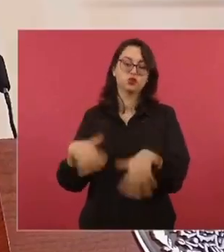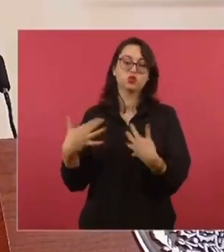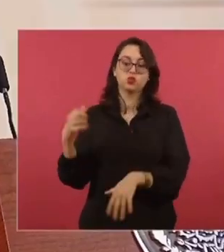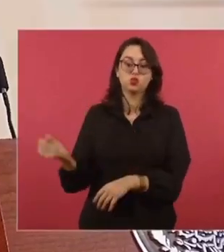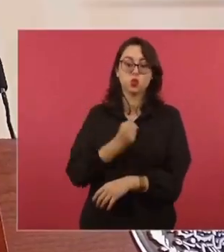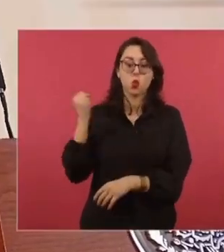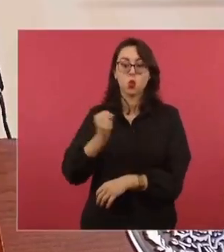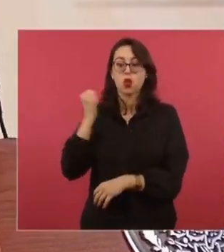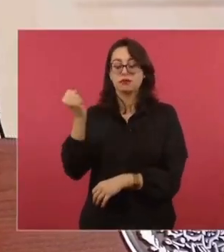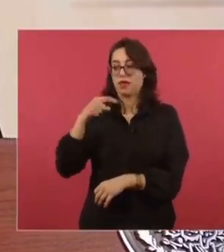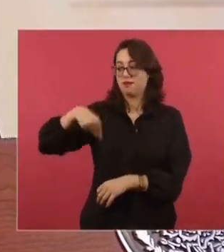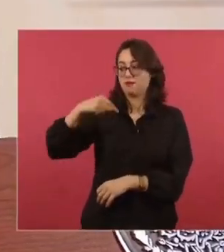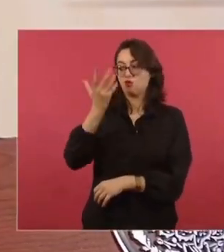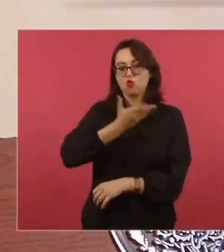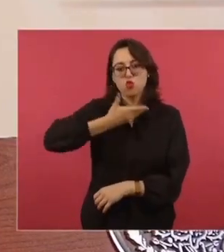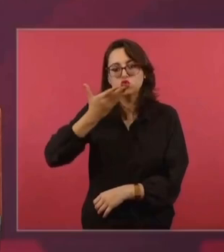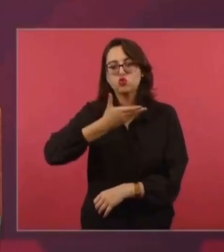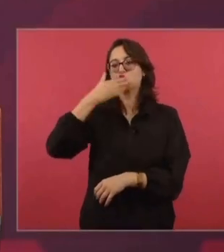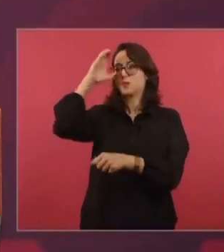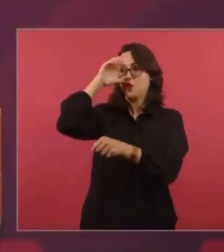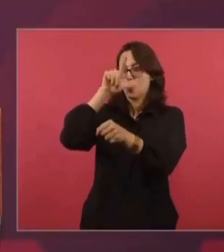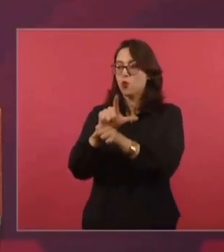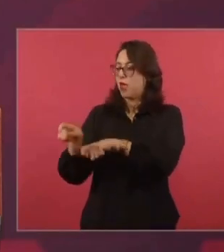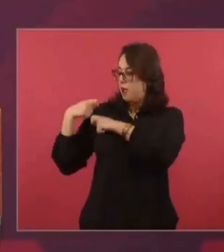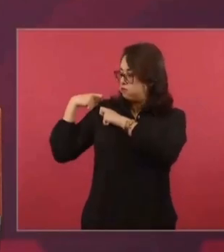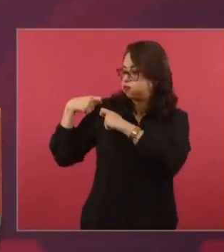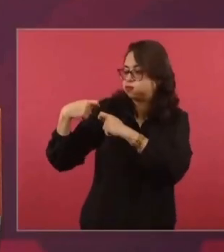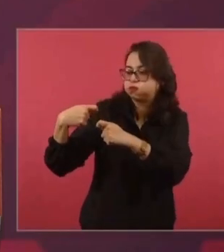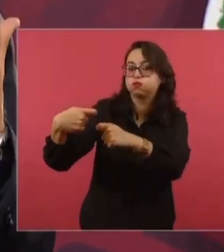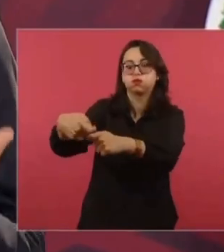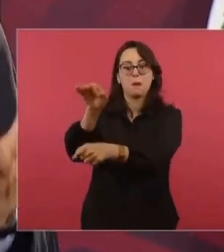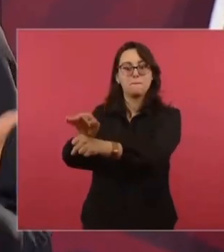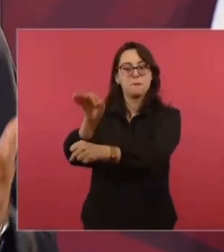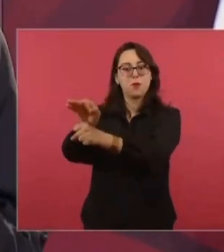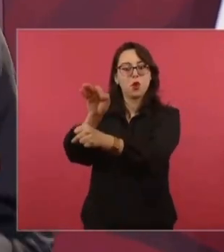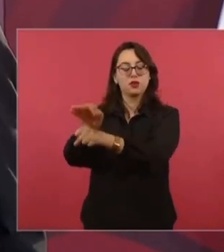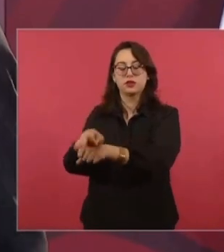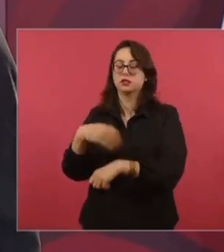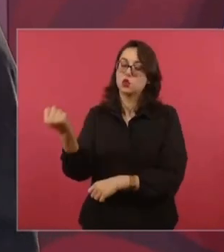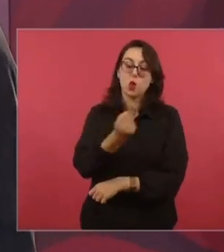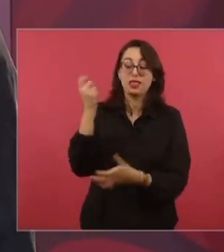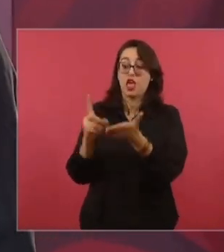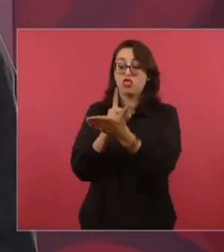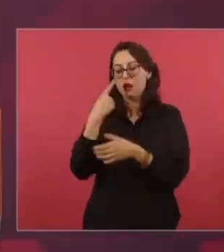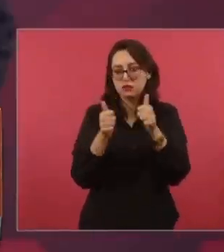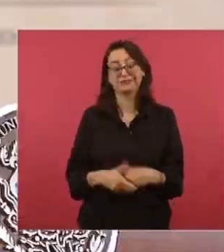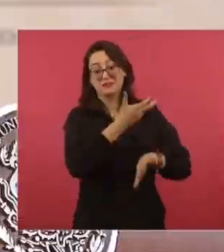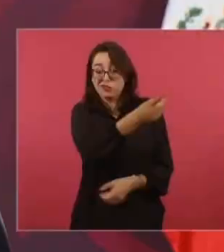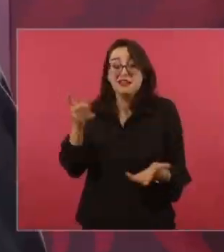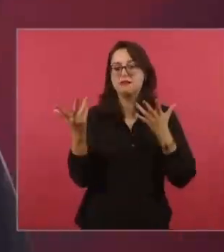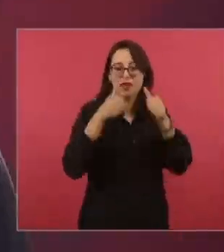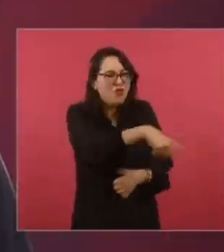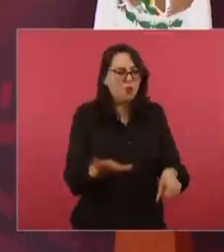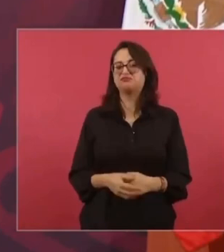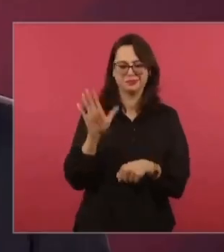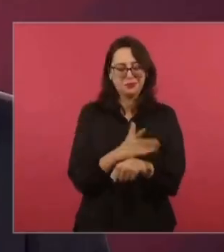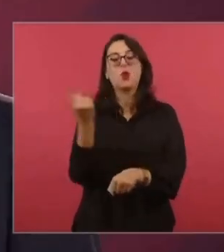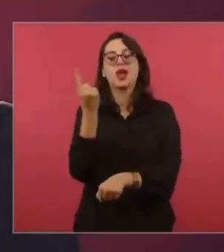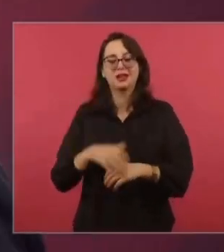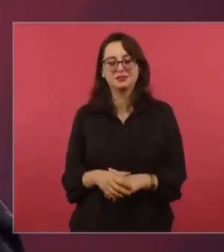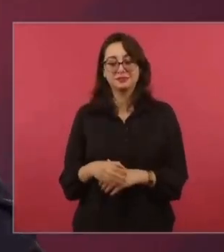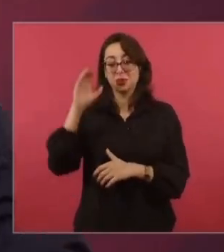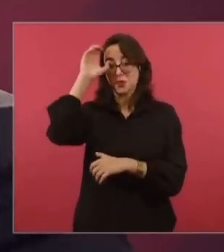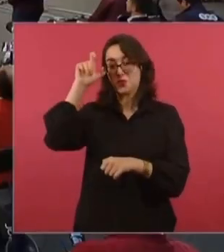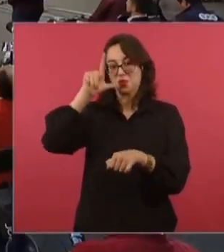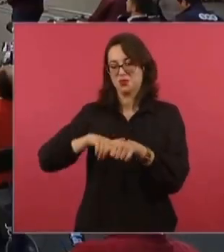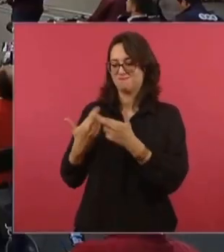México profundo. Eso es lo que nos ha ayudado mucho a que no se consuma drogas. Estaba yo